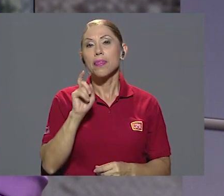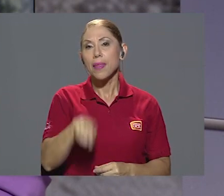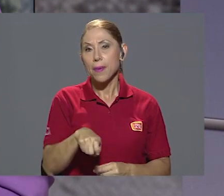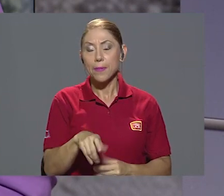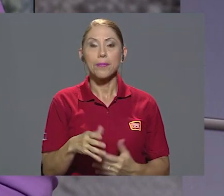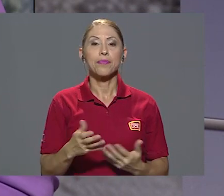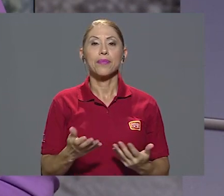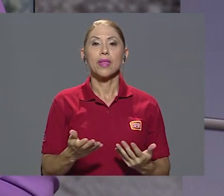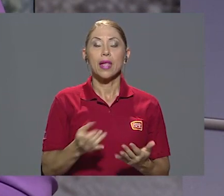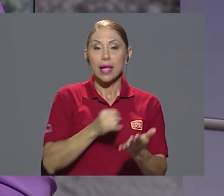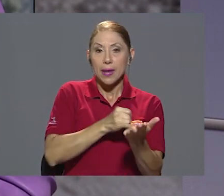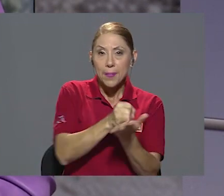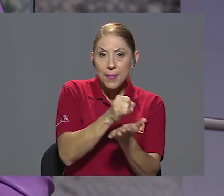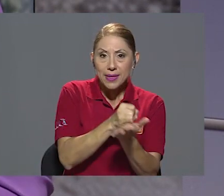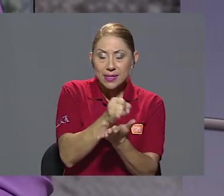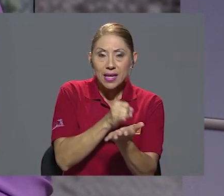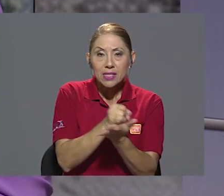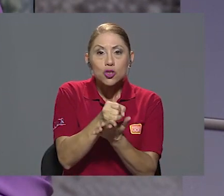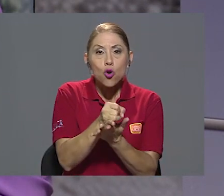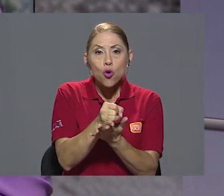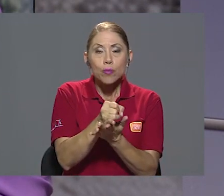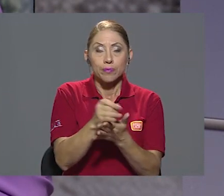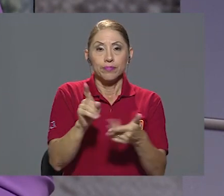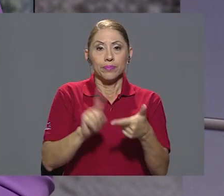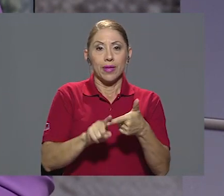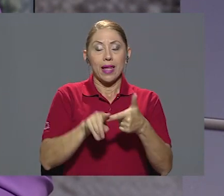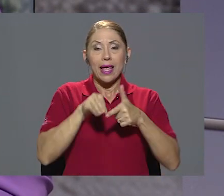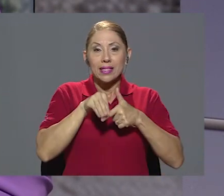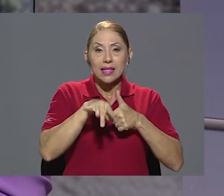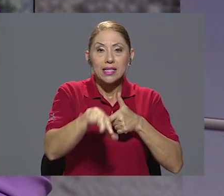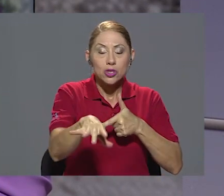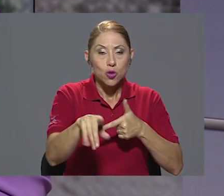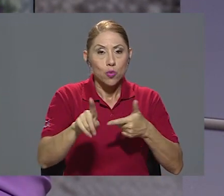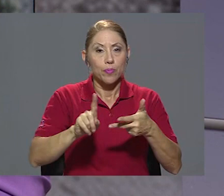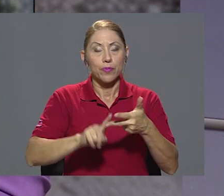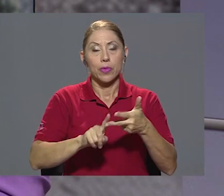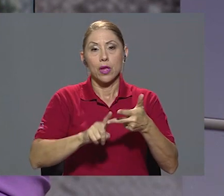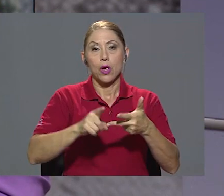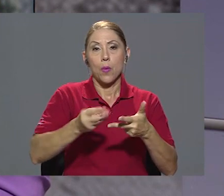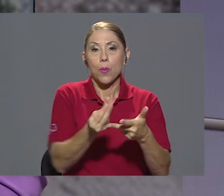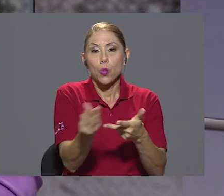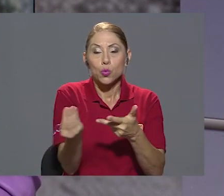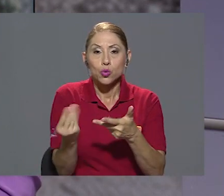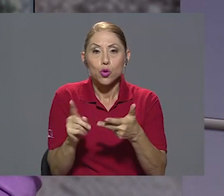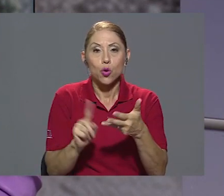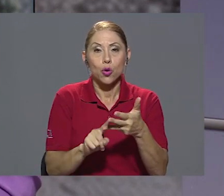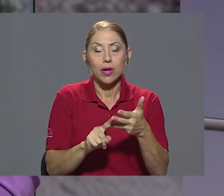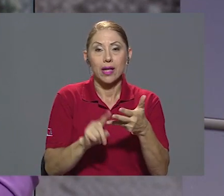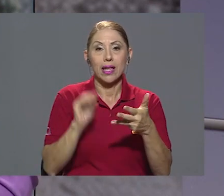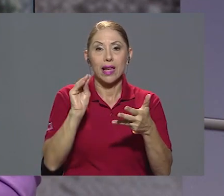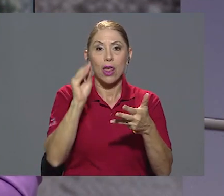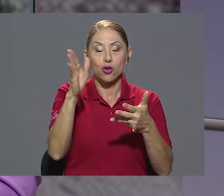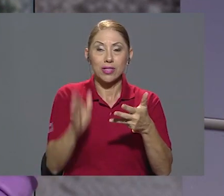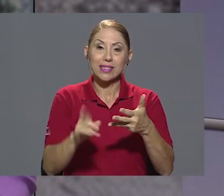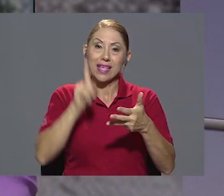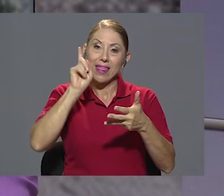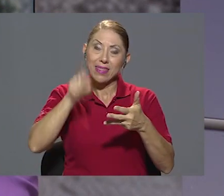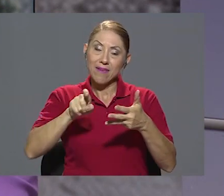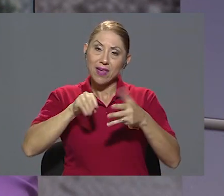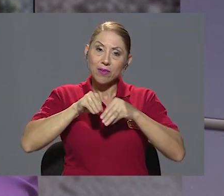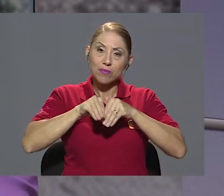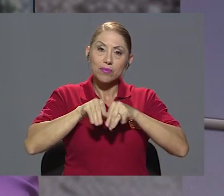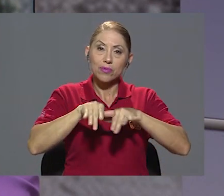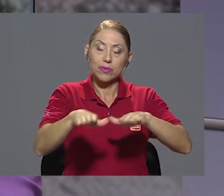vincular la investigación, la extensión, la producción y la docencia en el servicio